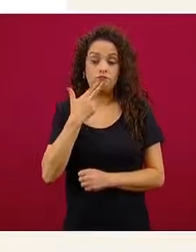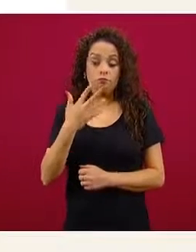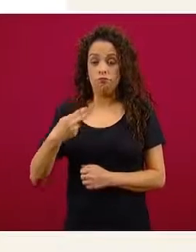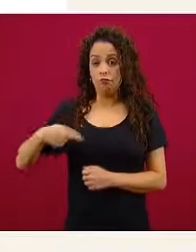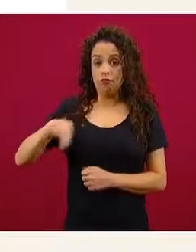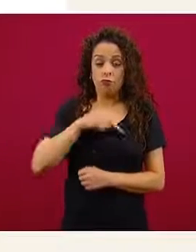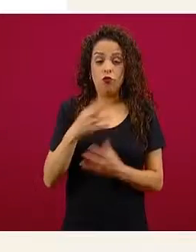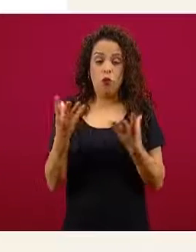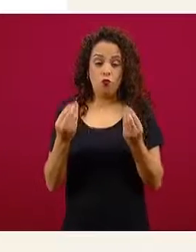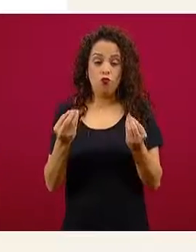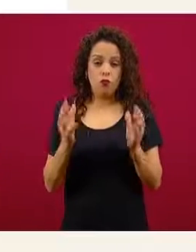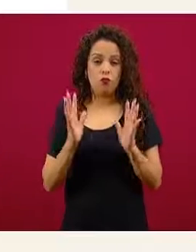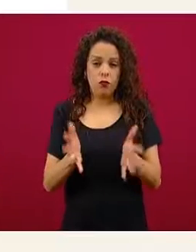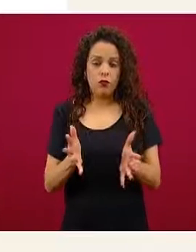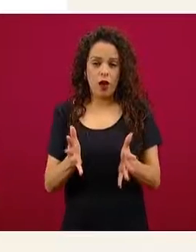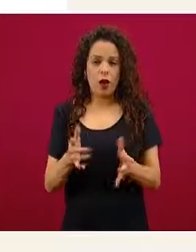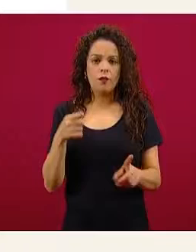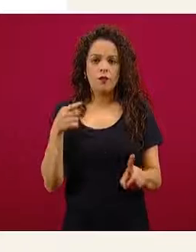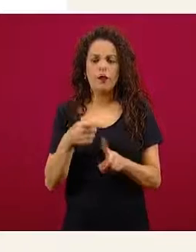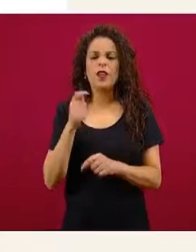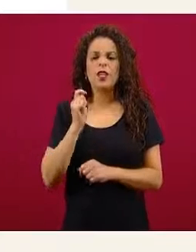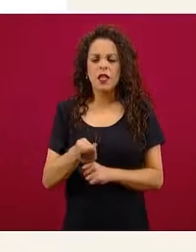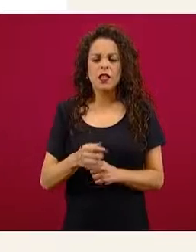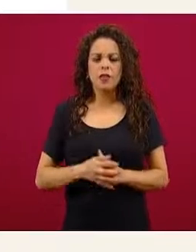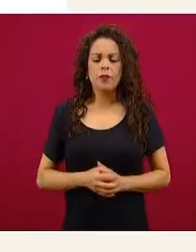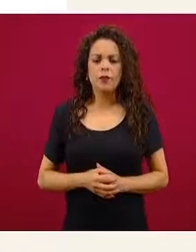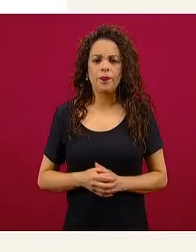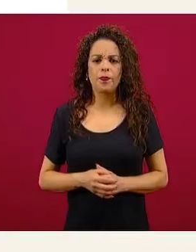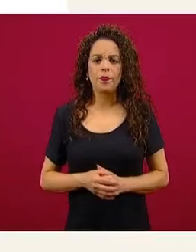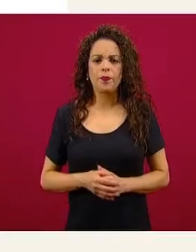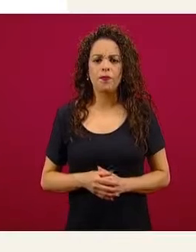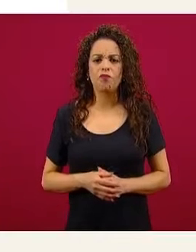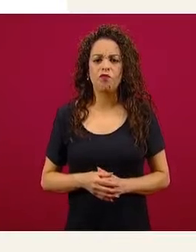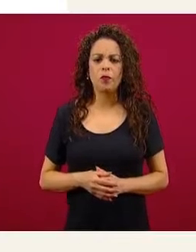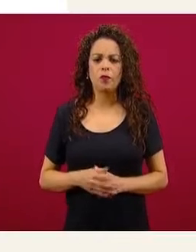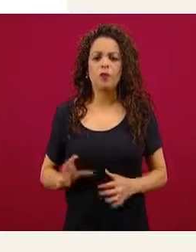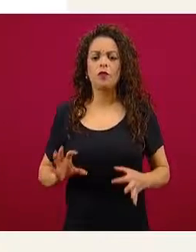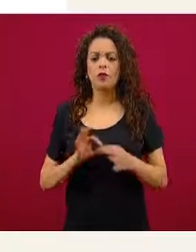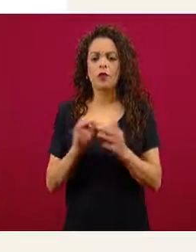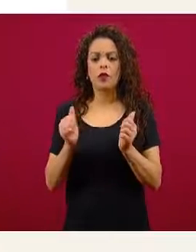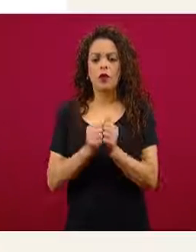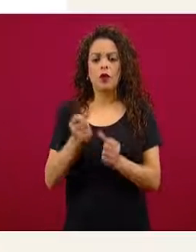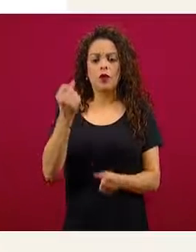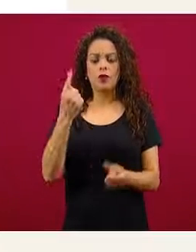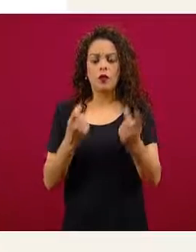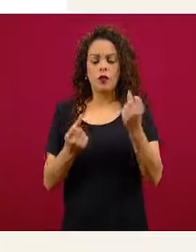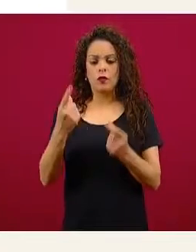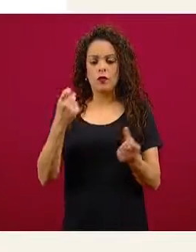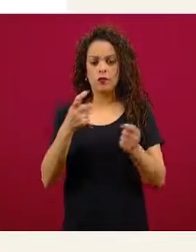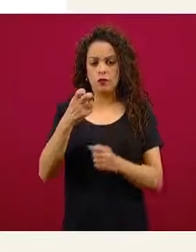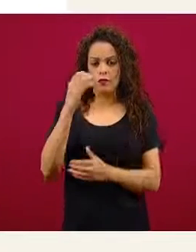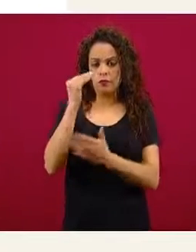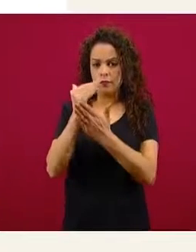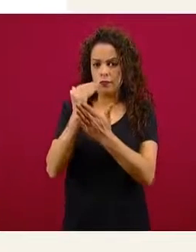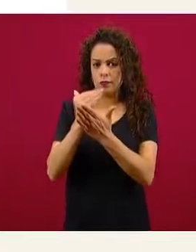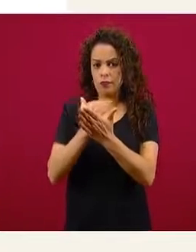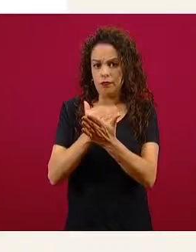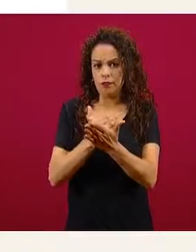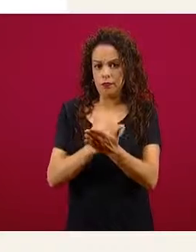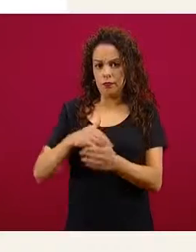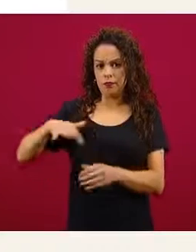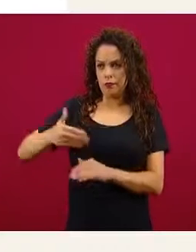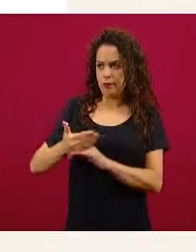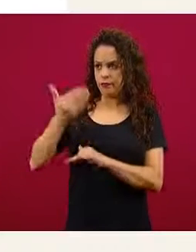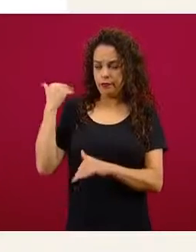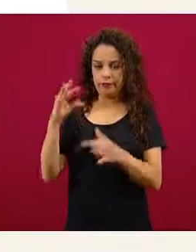nosotros y que tiene que ver con alguno de estos elementos que ya habíamos